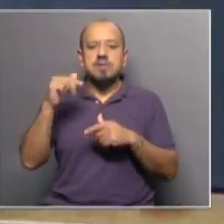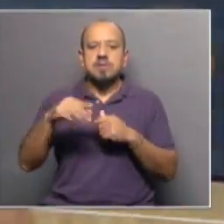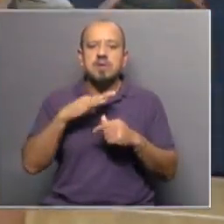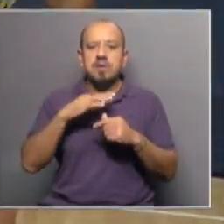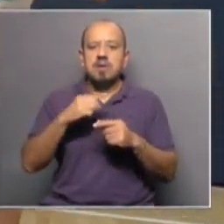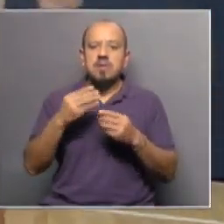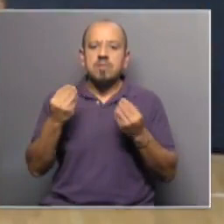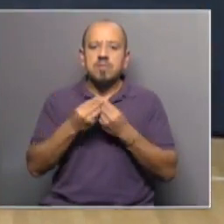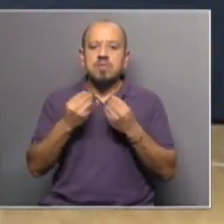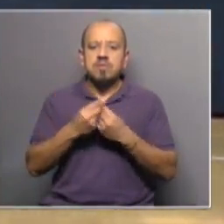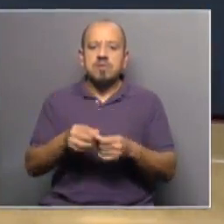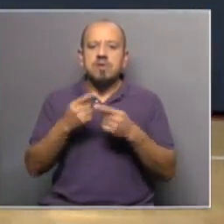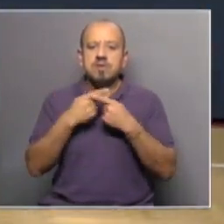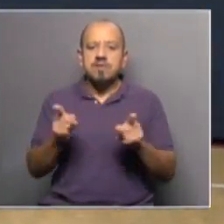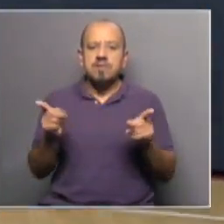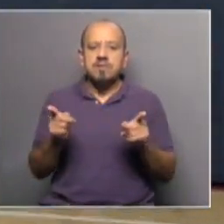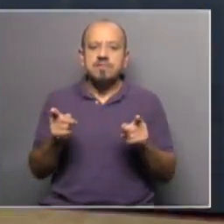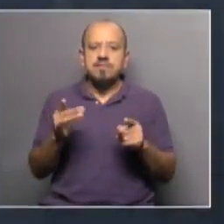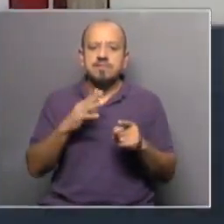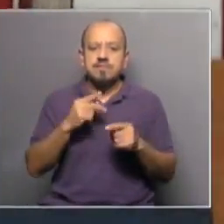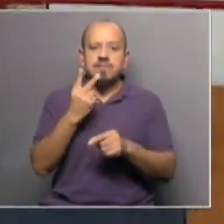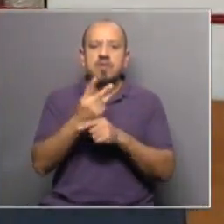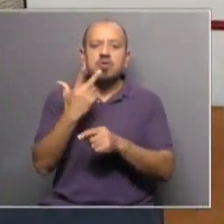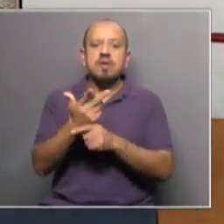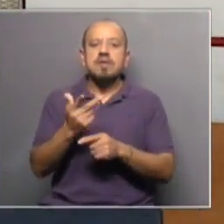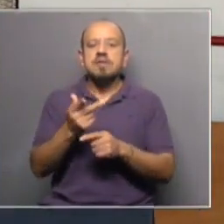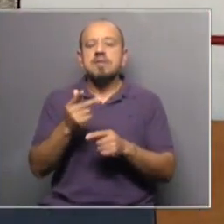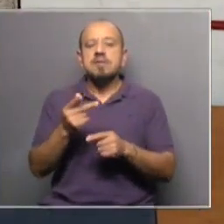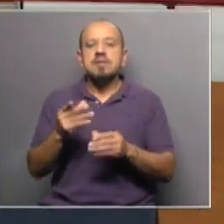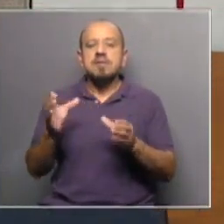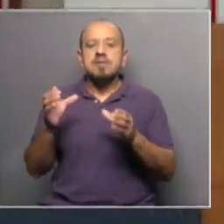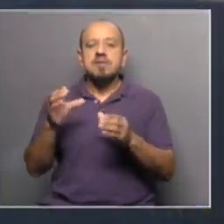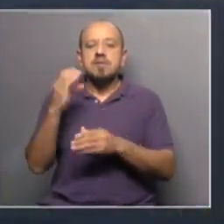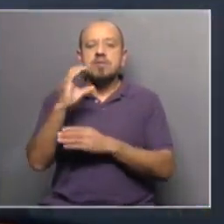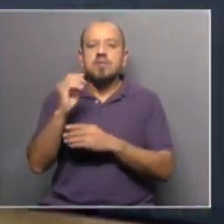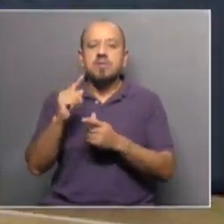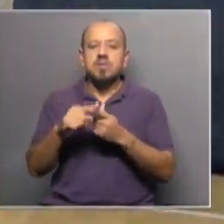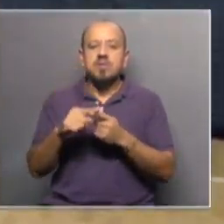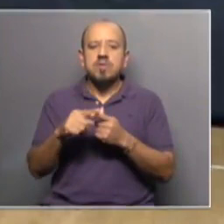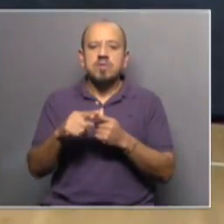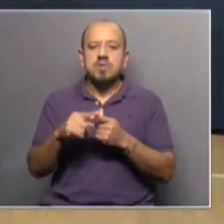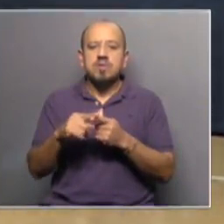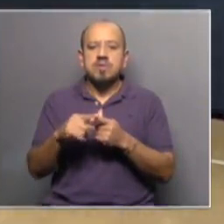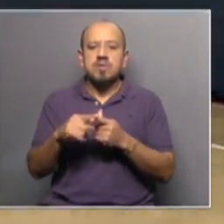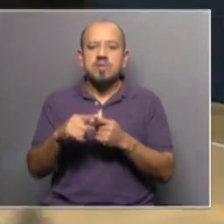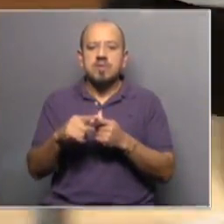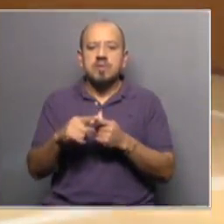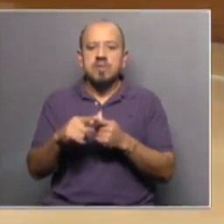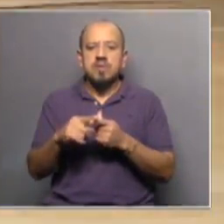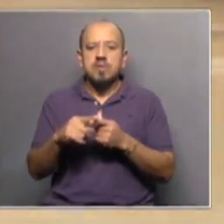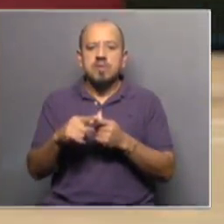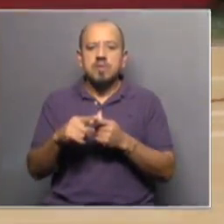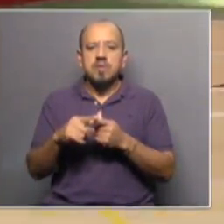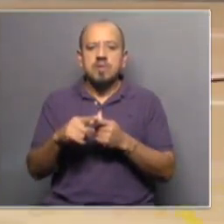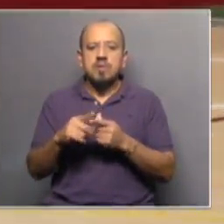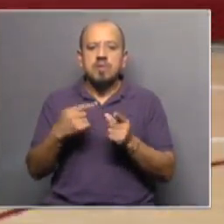con el resto. Después de Malvin seguían dos o tres equipos, pero tampoco era que le hacían tanta competencia, sino que al final siempre